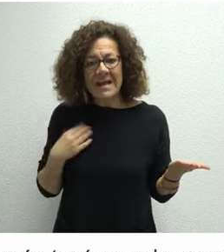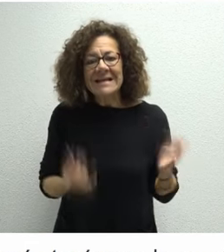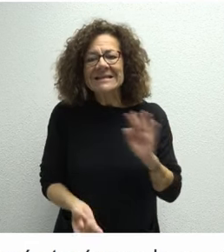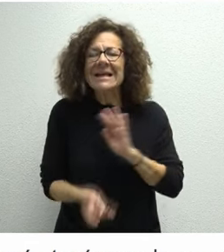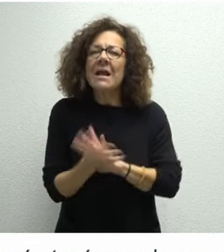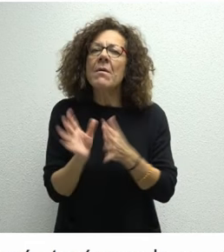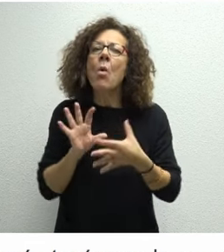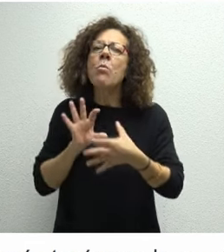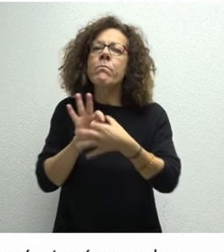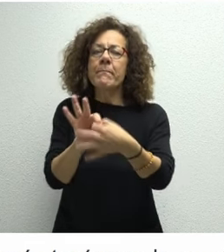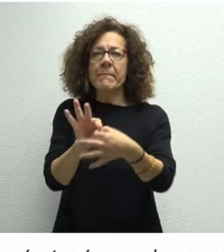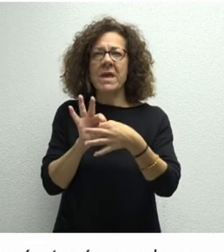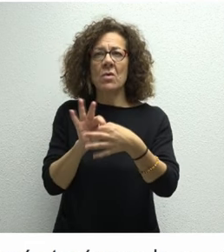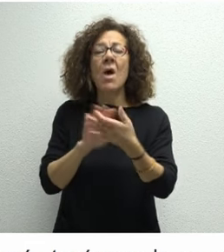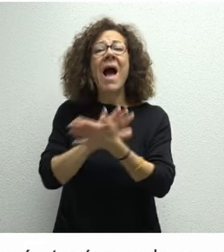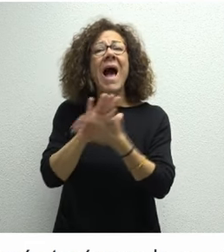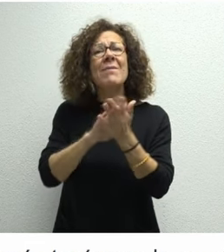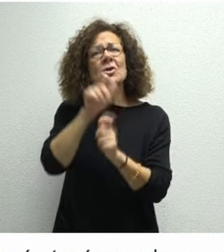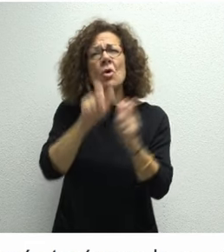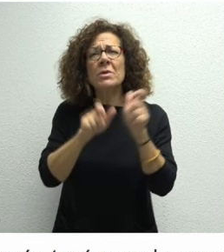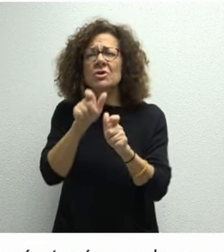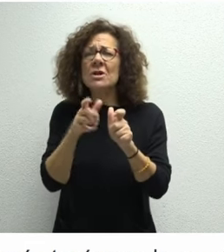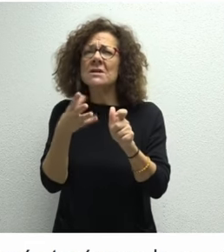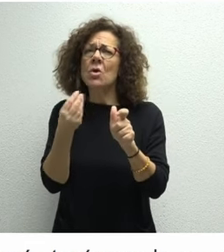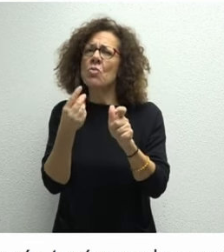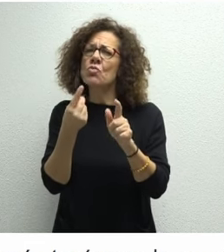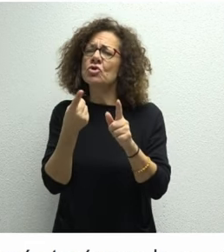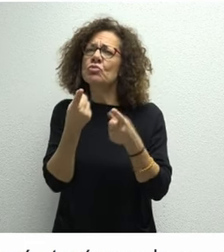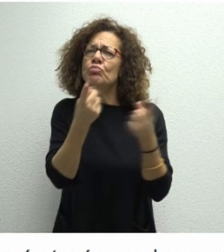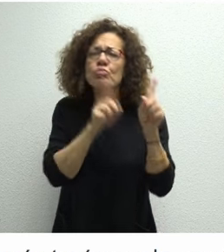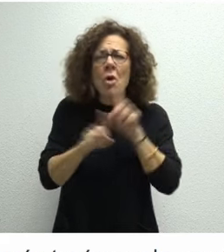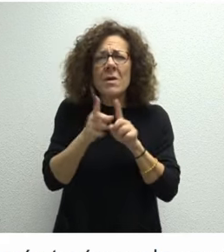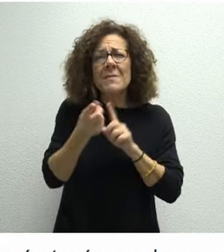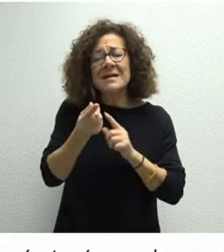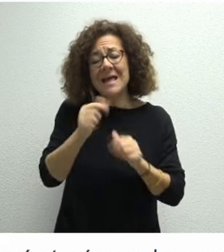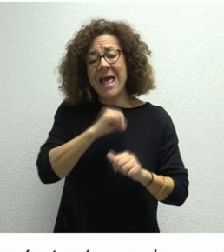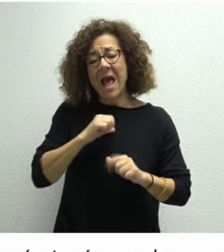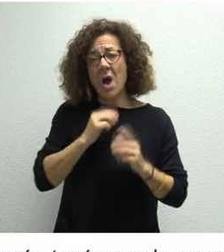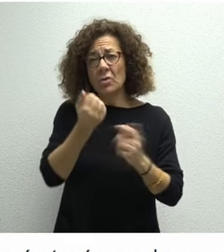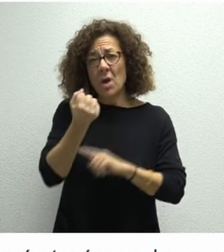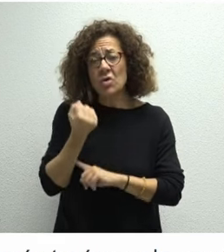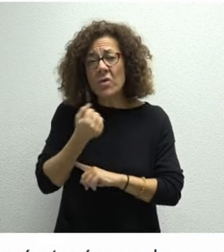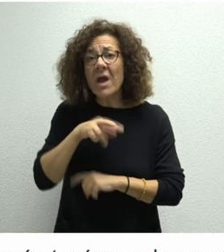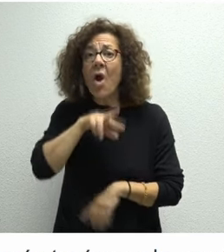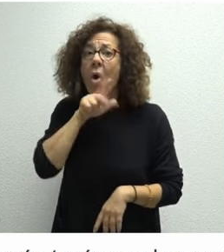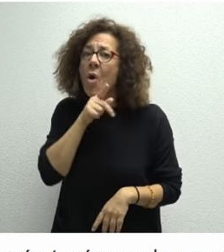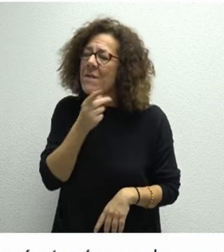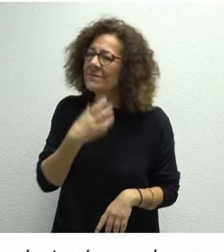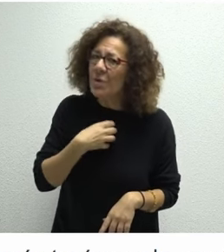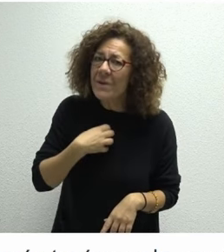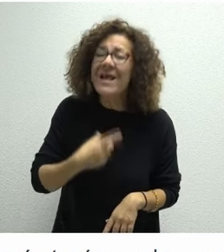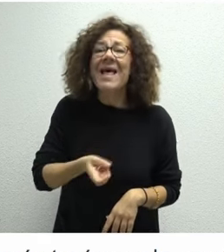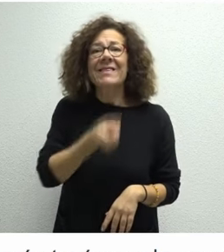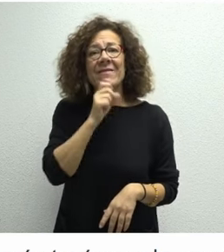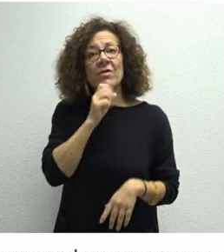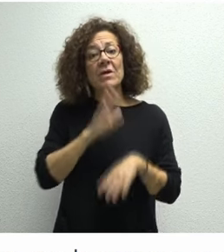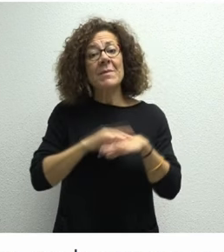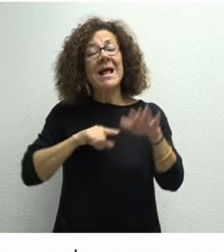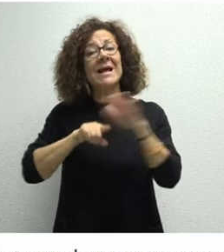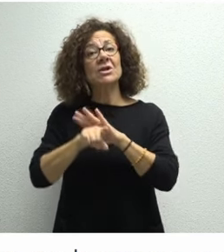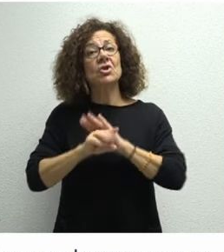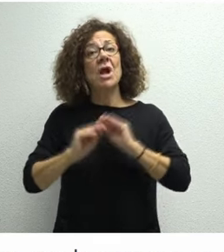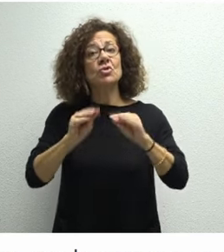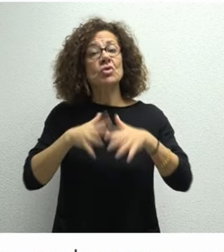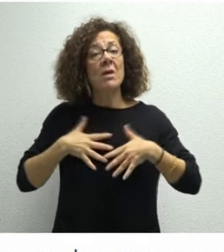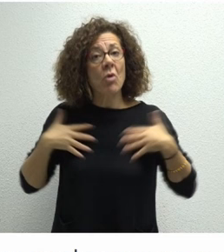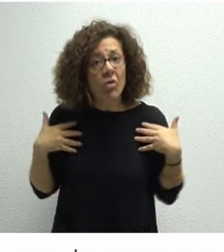vínculo estamos hablando de personas con muchas necesidades de apoyo que no tenían Eh no tienen lenguaje oral que tienen dificultades para gestionar sus